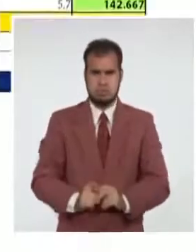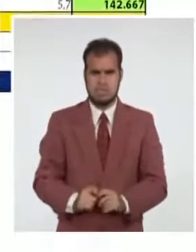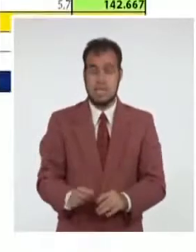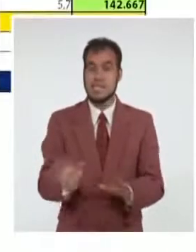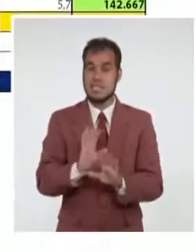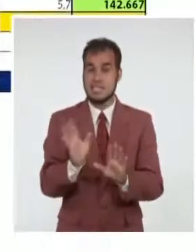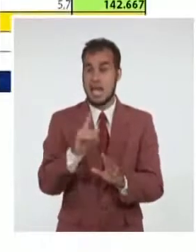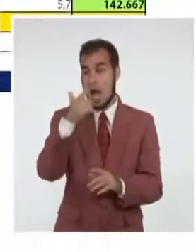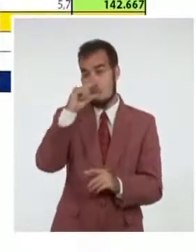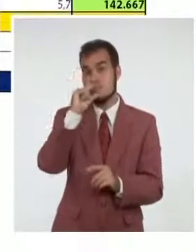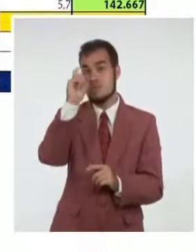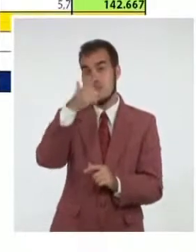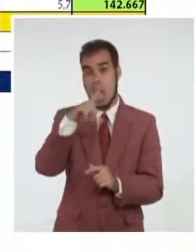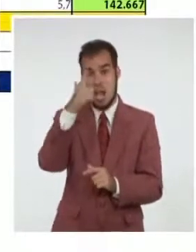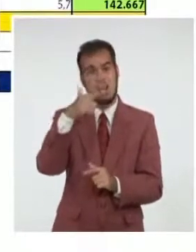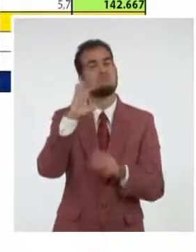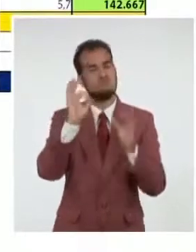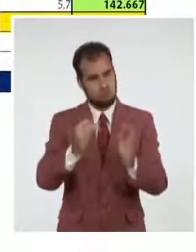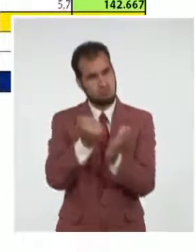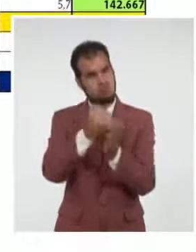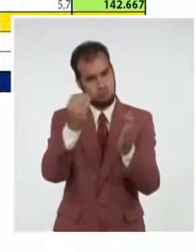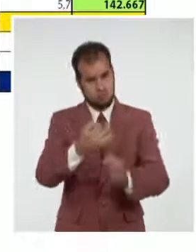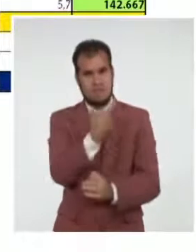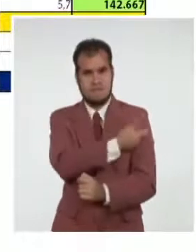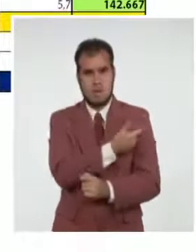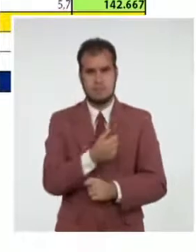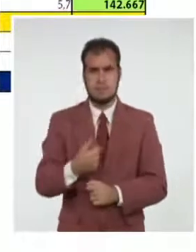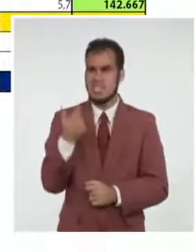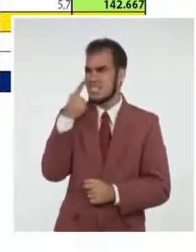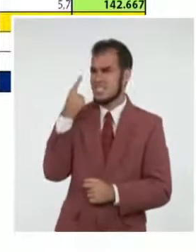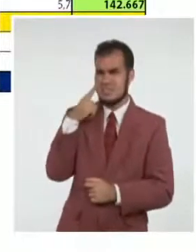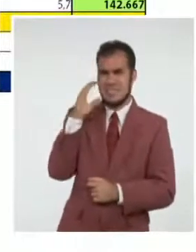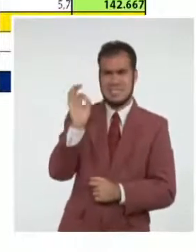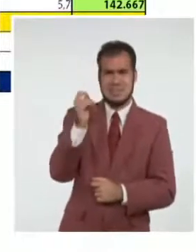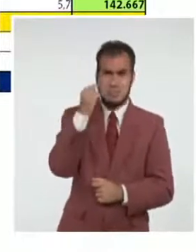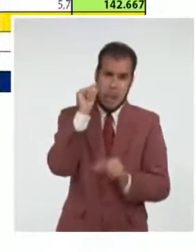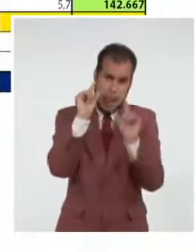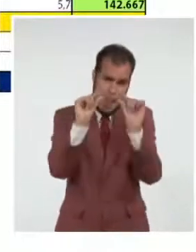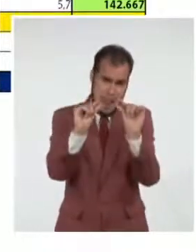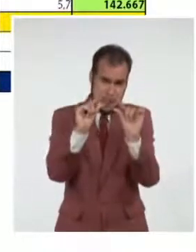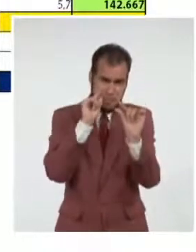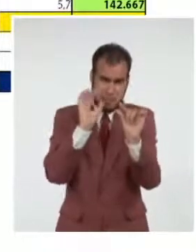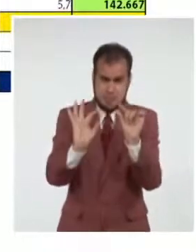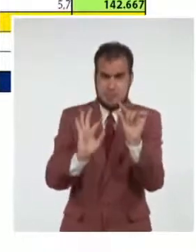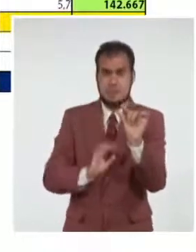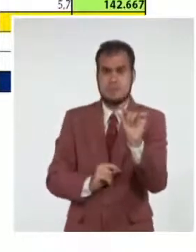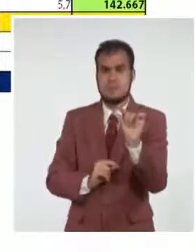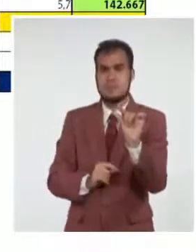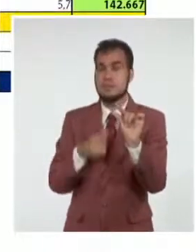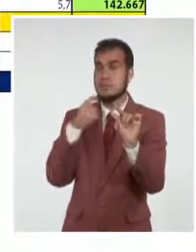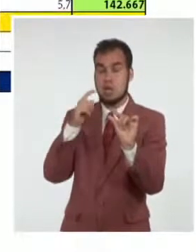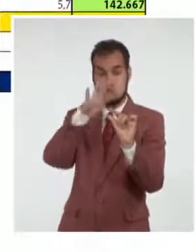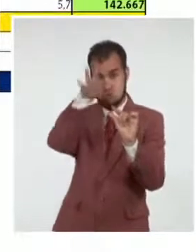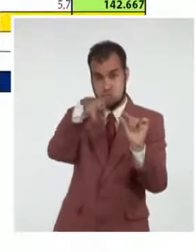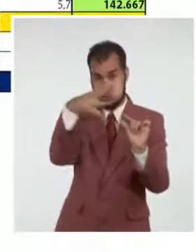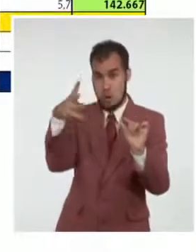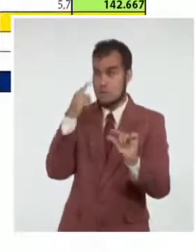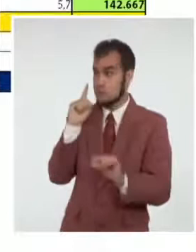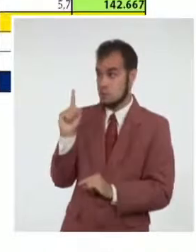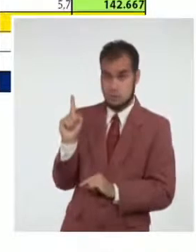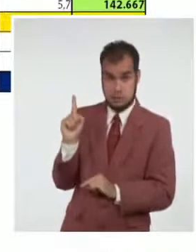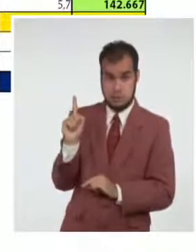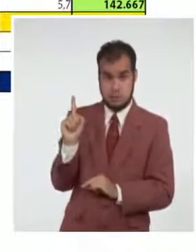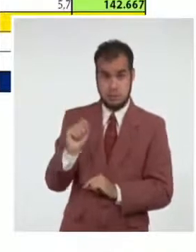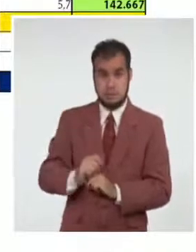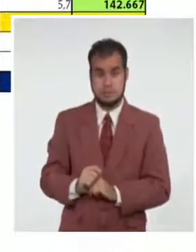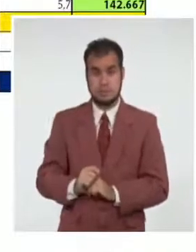Adelante. Bueno, no se ve mucho. Aquí lo que le quise poner es cómo nosotros llevamos todas las tablas. Por ejemplo, esta tabla, que es muy interesante, porque esta tabla,